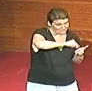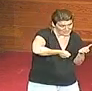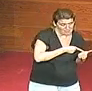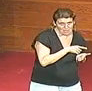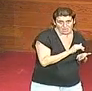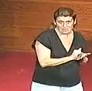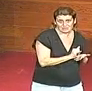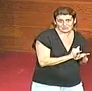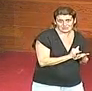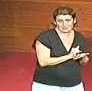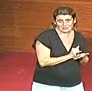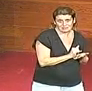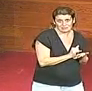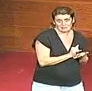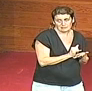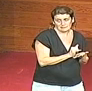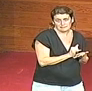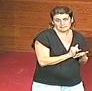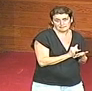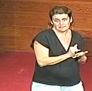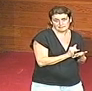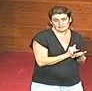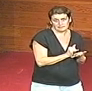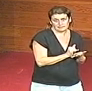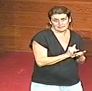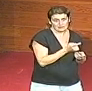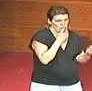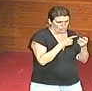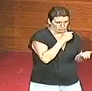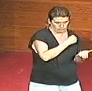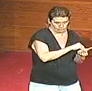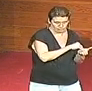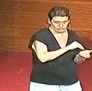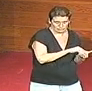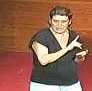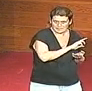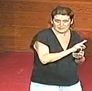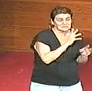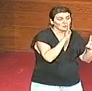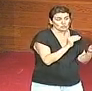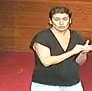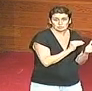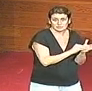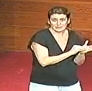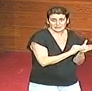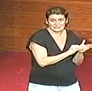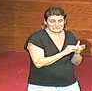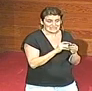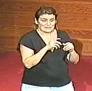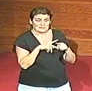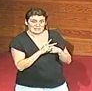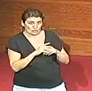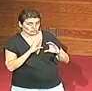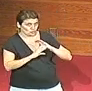y pone da la información y demás. Pero muchas veces en algunos medios de comunicación te